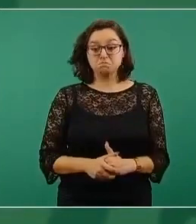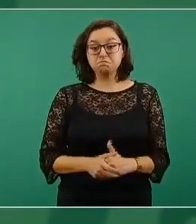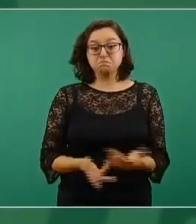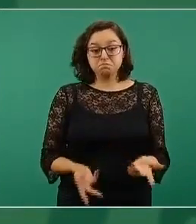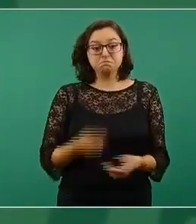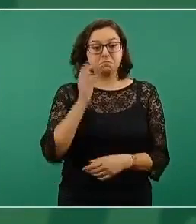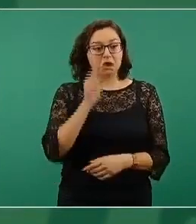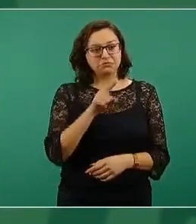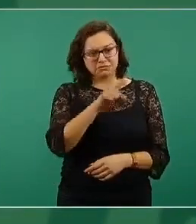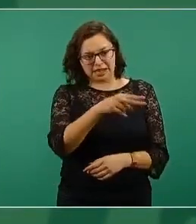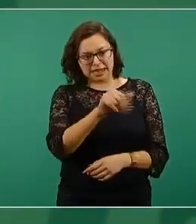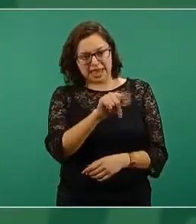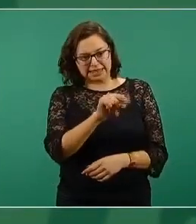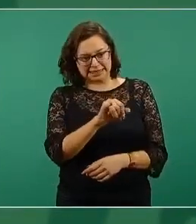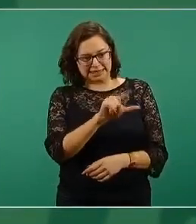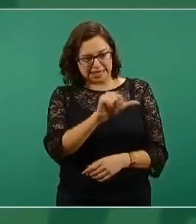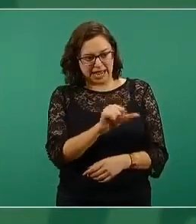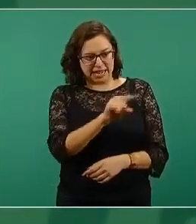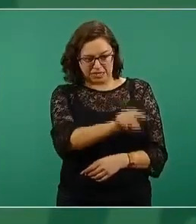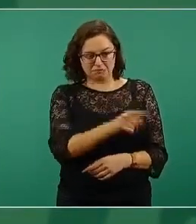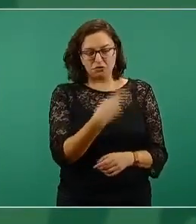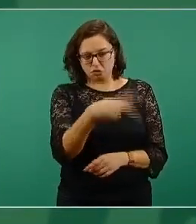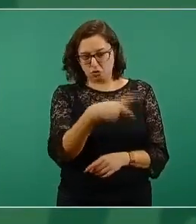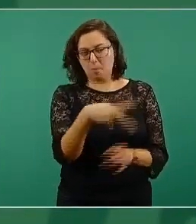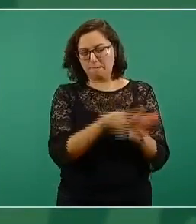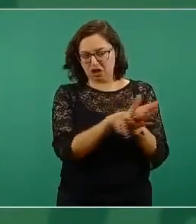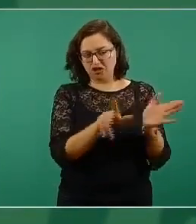el Universal, que no viene a las conferencias,